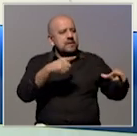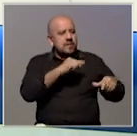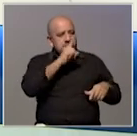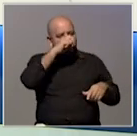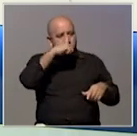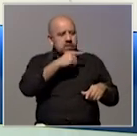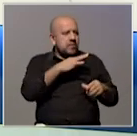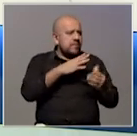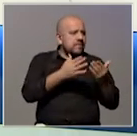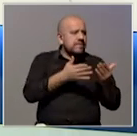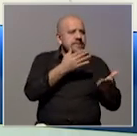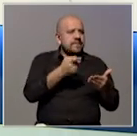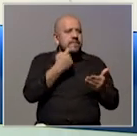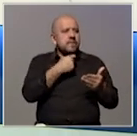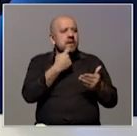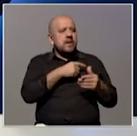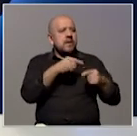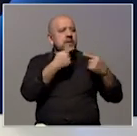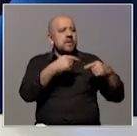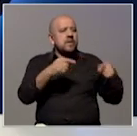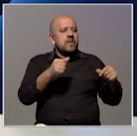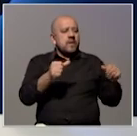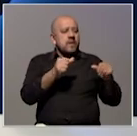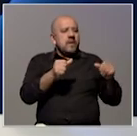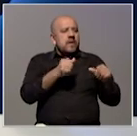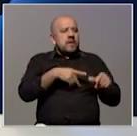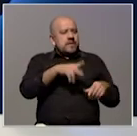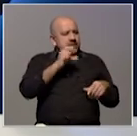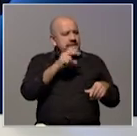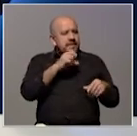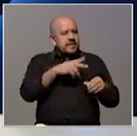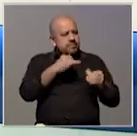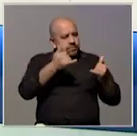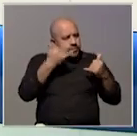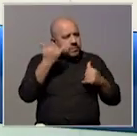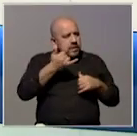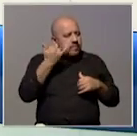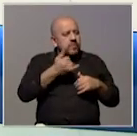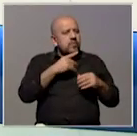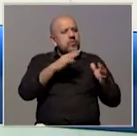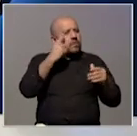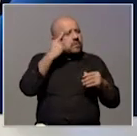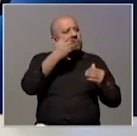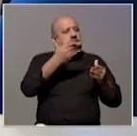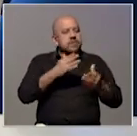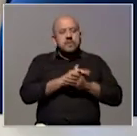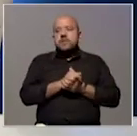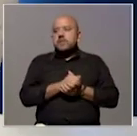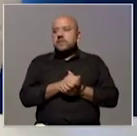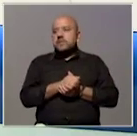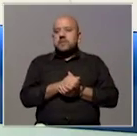para hacer o no se termina de superar una situación que ha generado críticas durante mucho tiempo qué lectura hace cosas en la